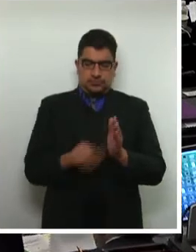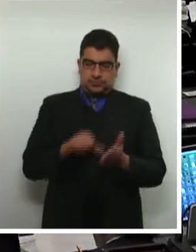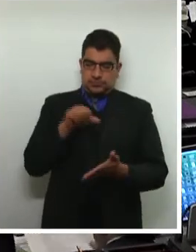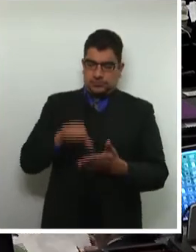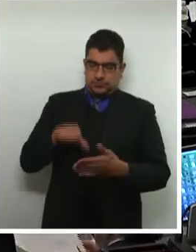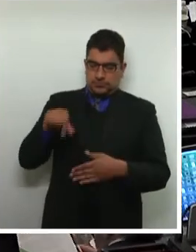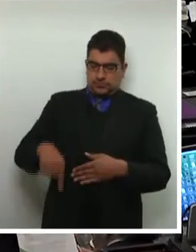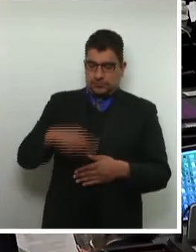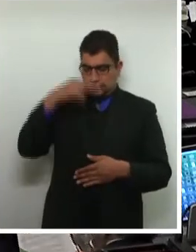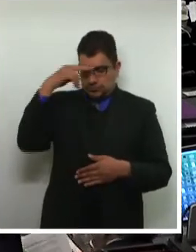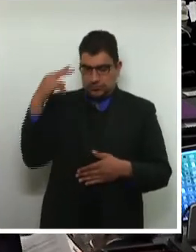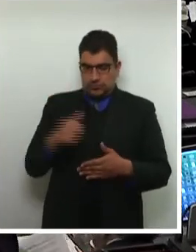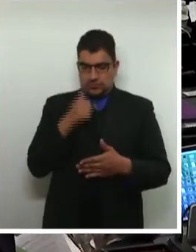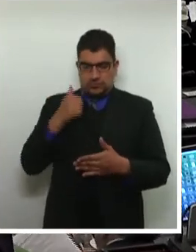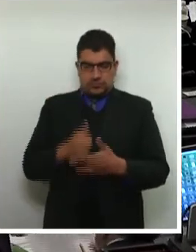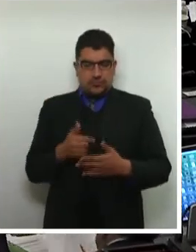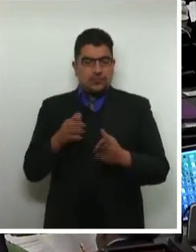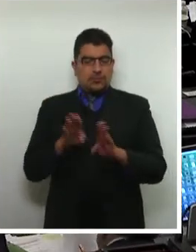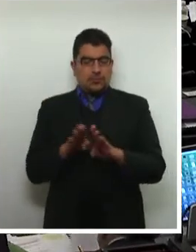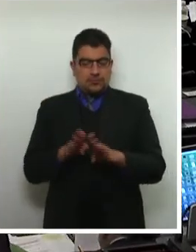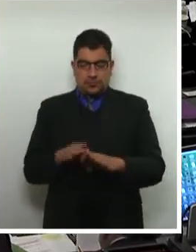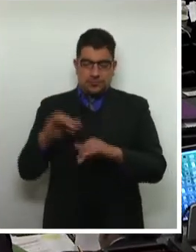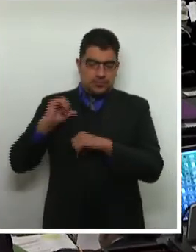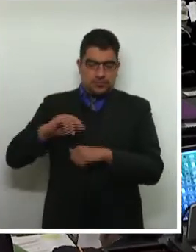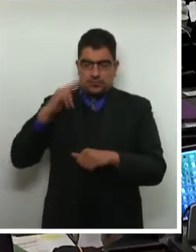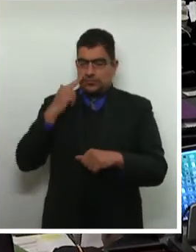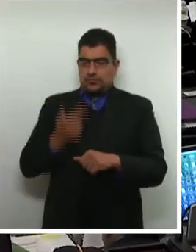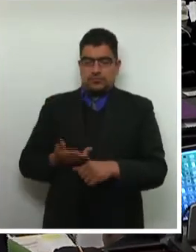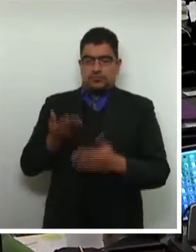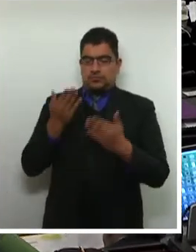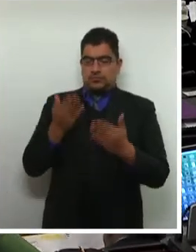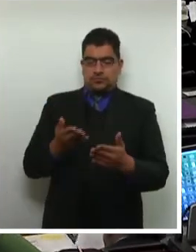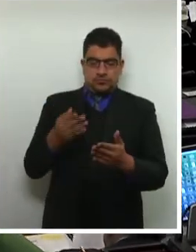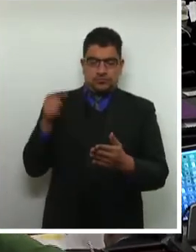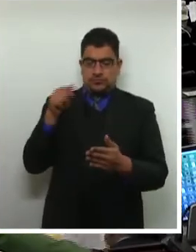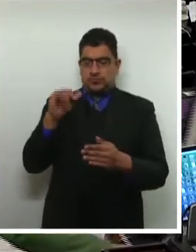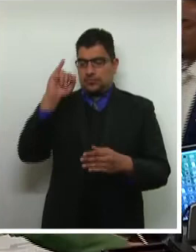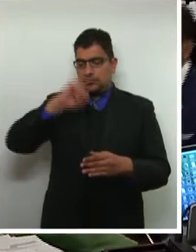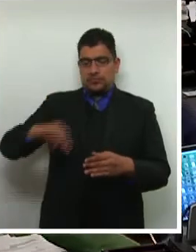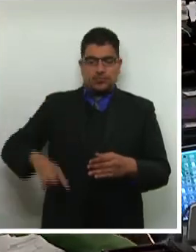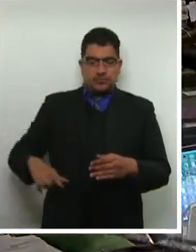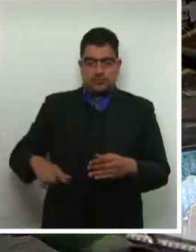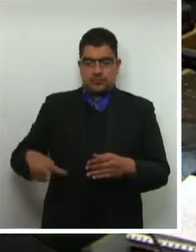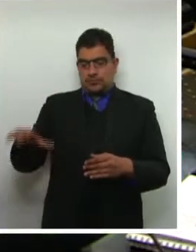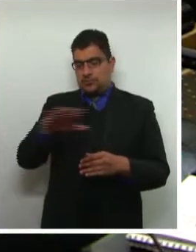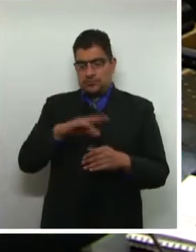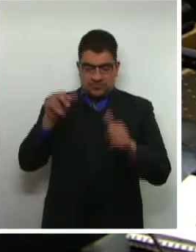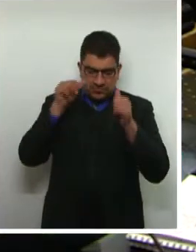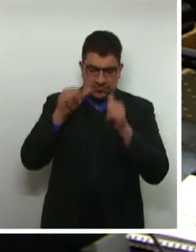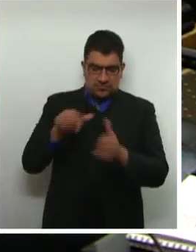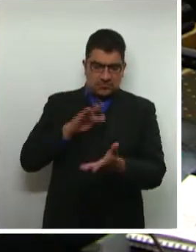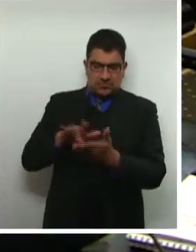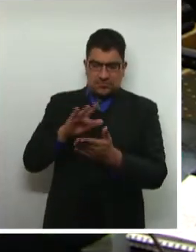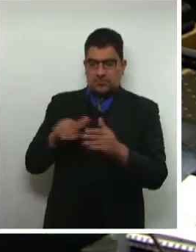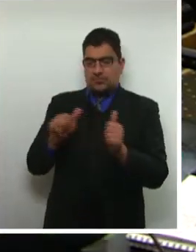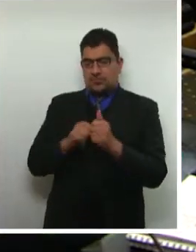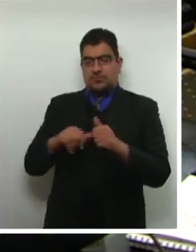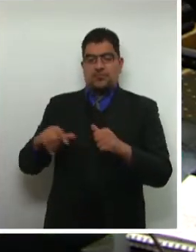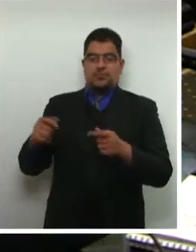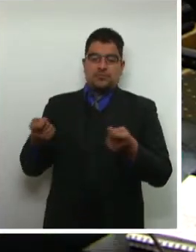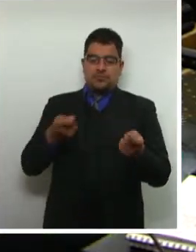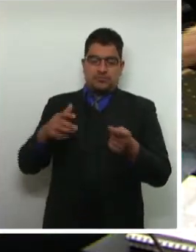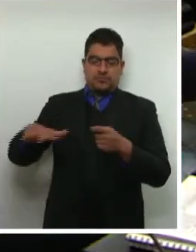de la Ciudad de México quedará bajo la responsabilidad directa del jefe de gobierno a través de la autoridad del